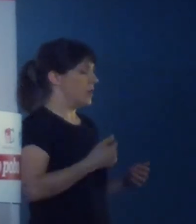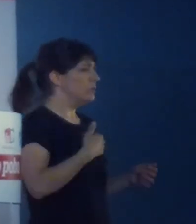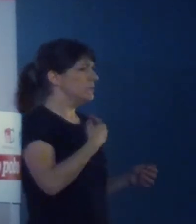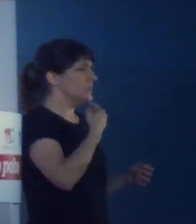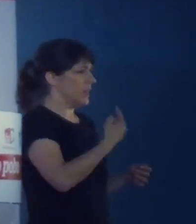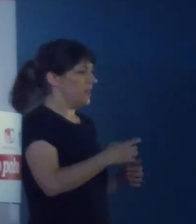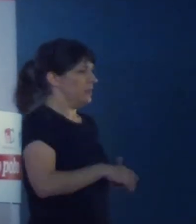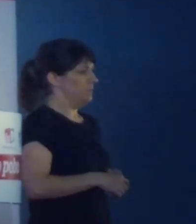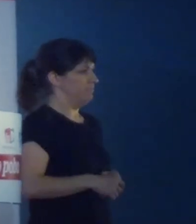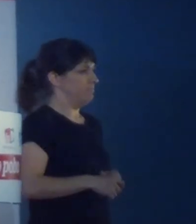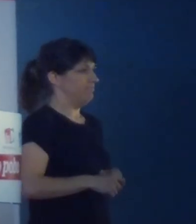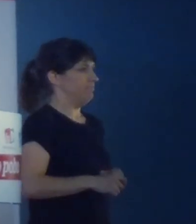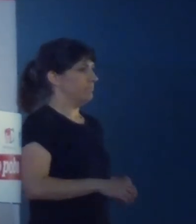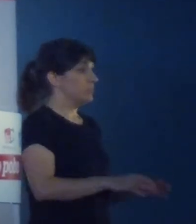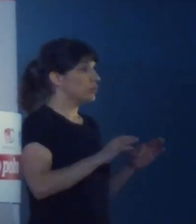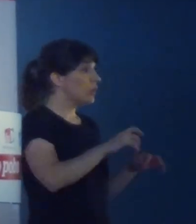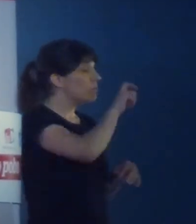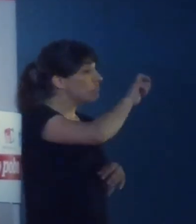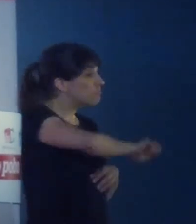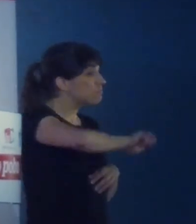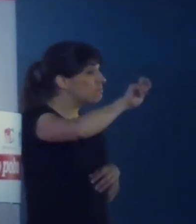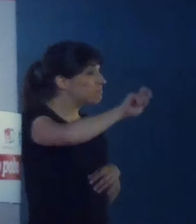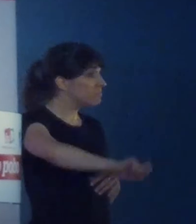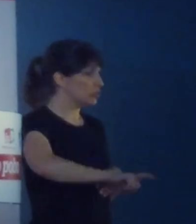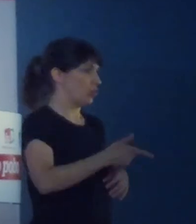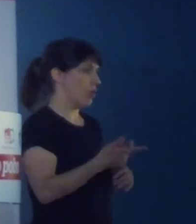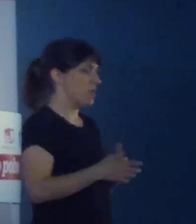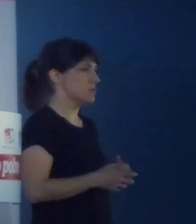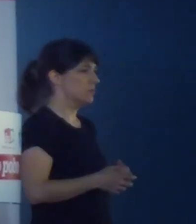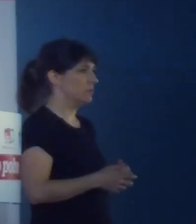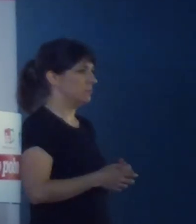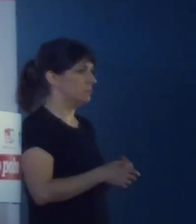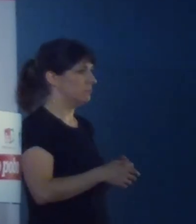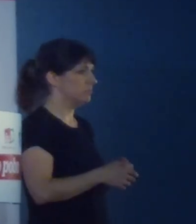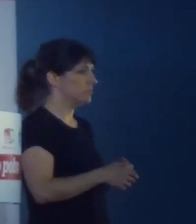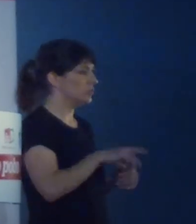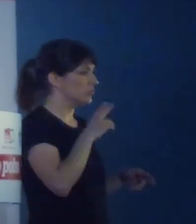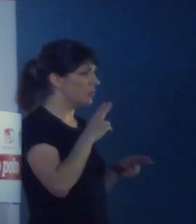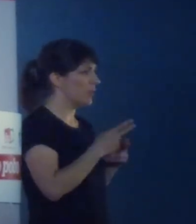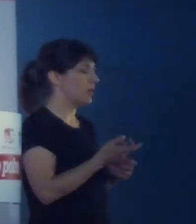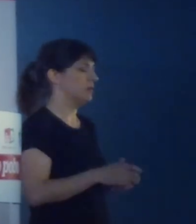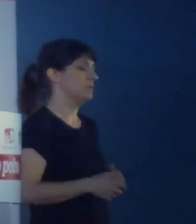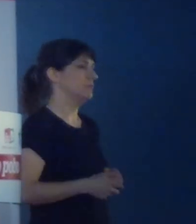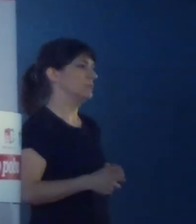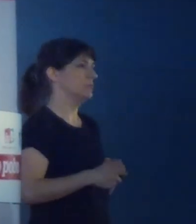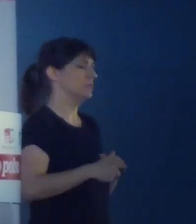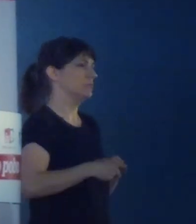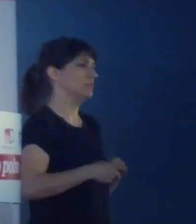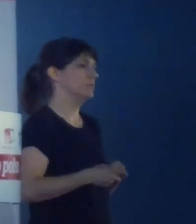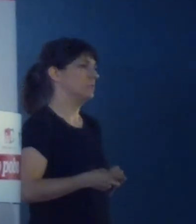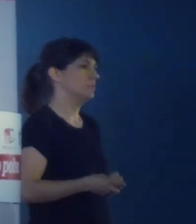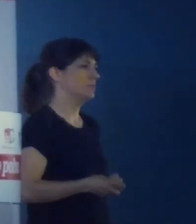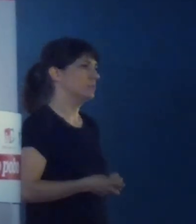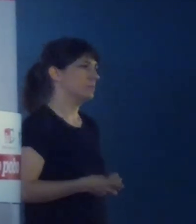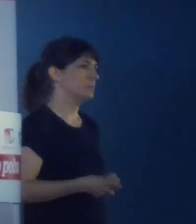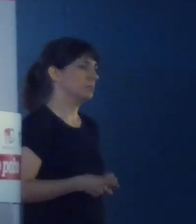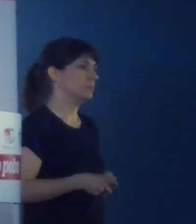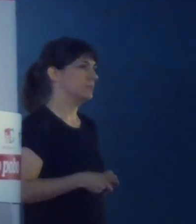explícita de dúas persoas por unha banda e logo dun grupo de persoas por outra.